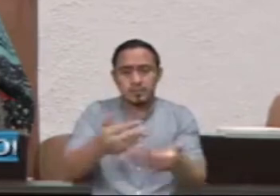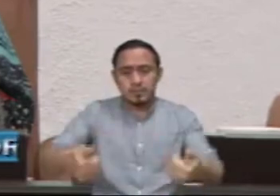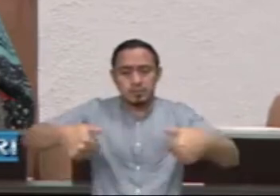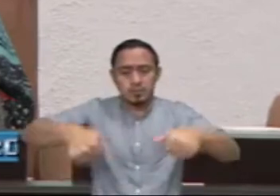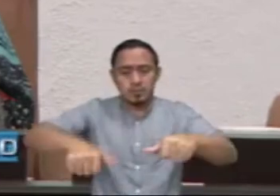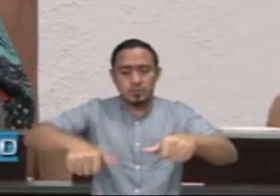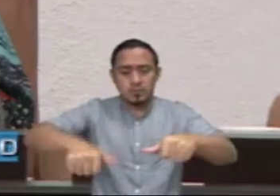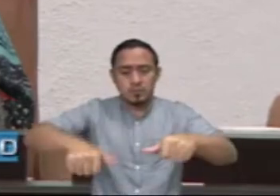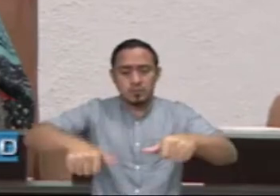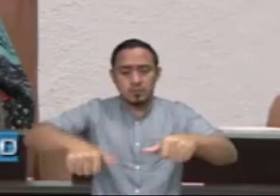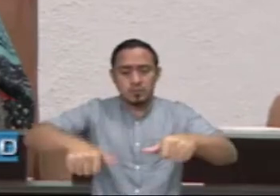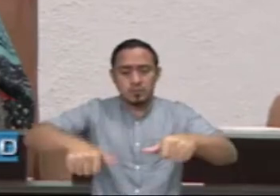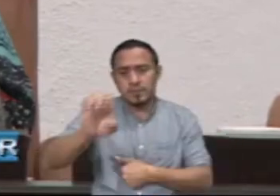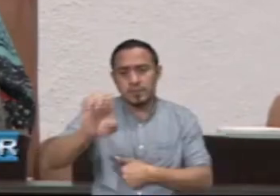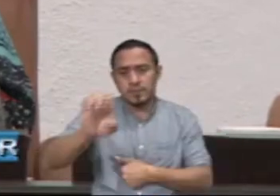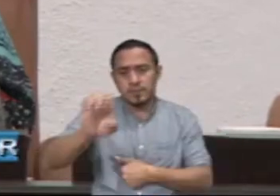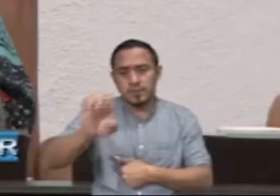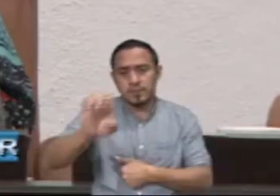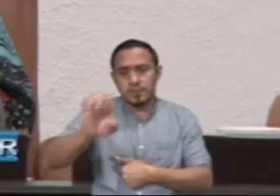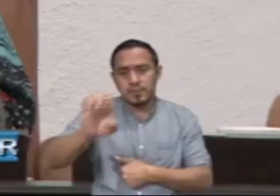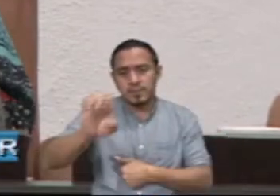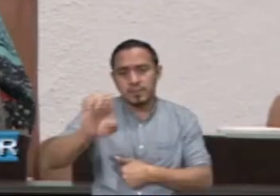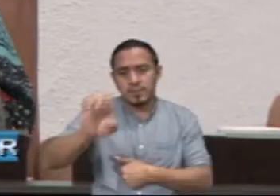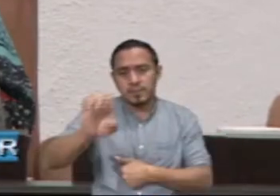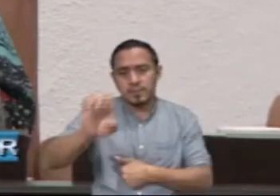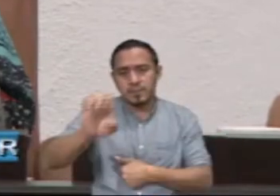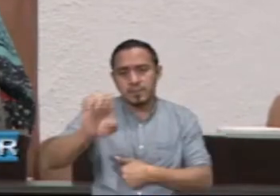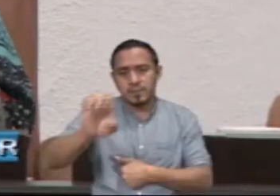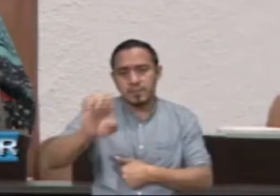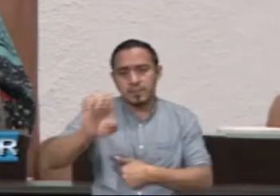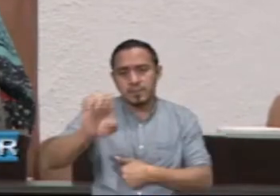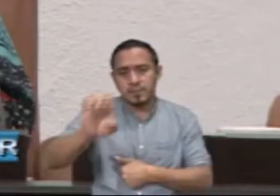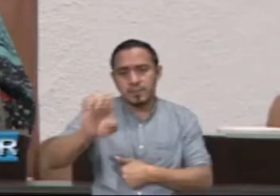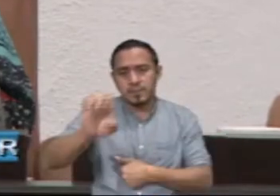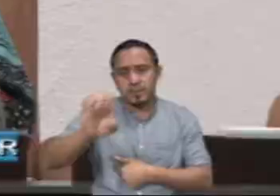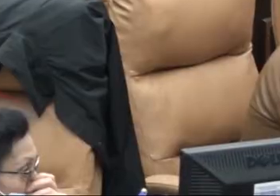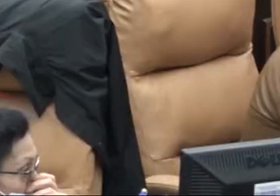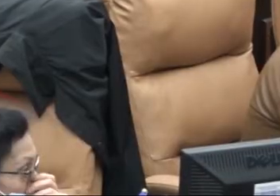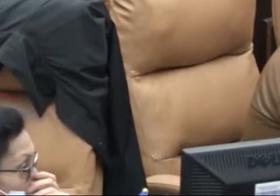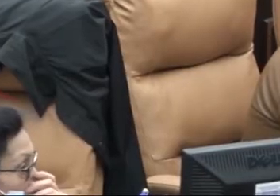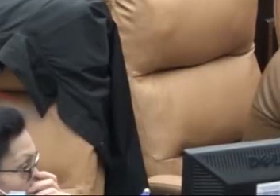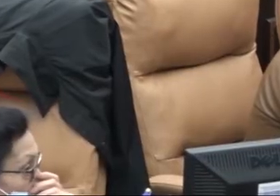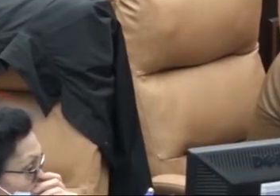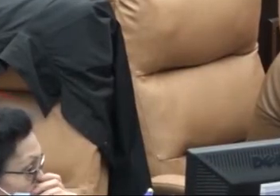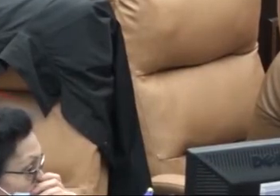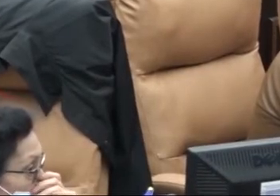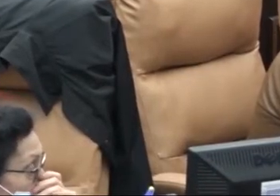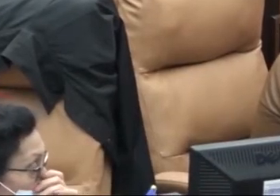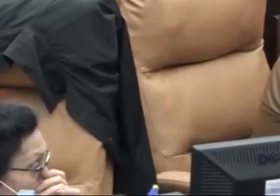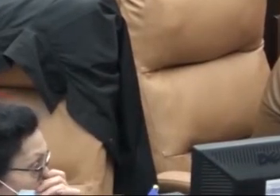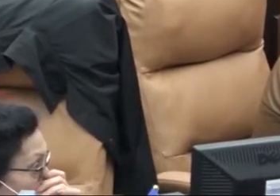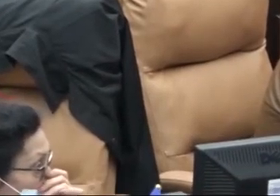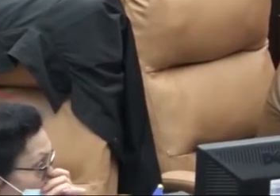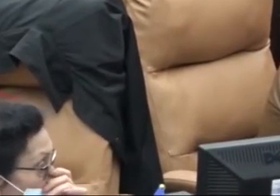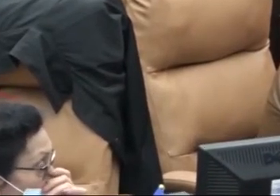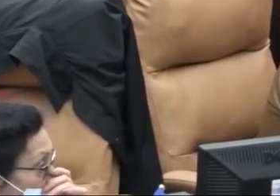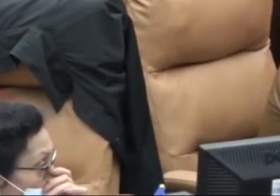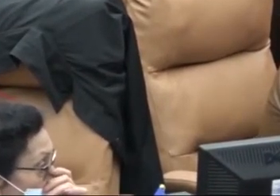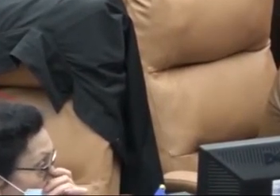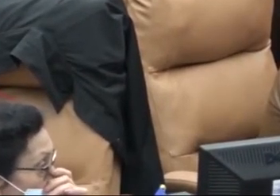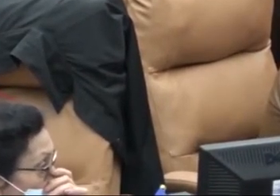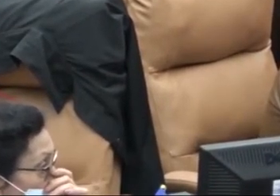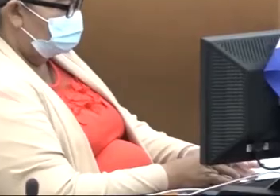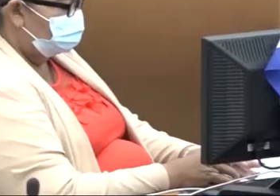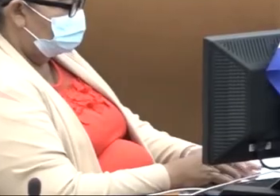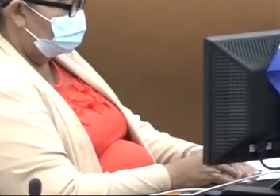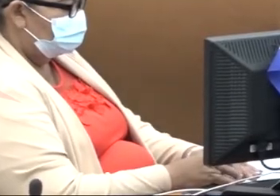contrato de fideicomiso, de los cuales un 5% está destinado para el mejoramiento de las administraciones de aduana